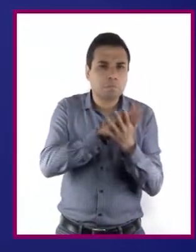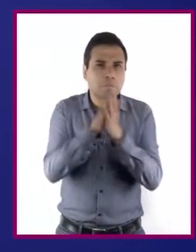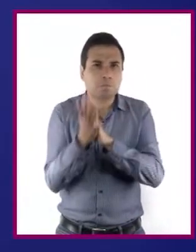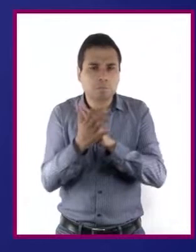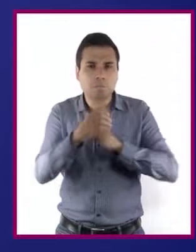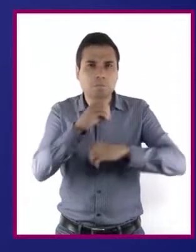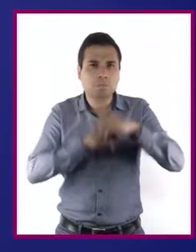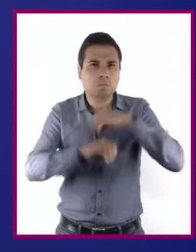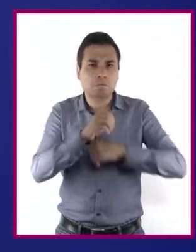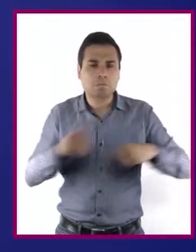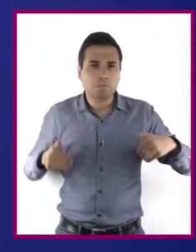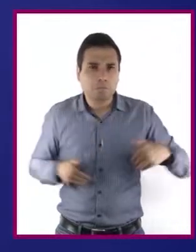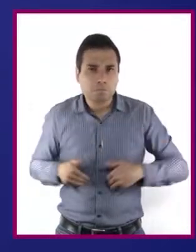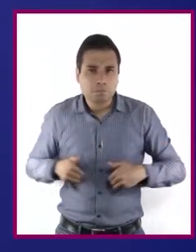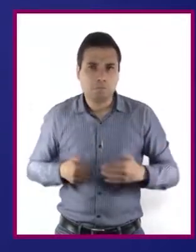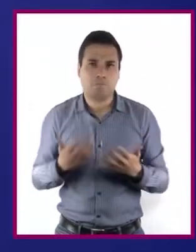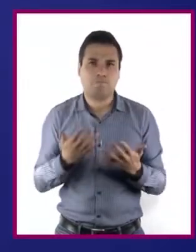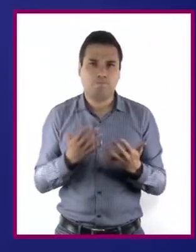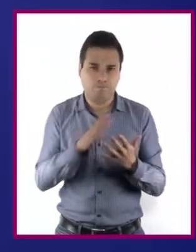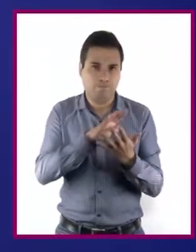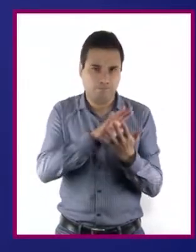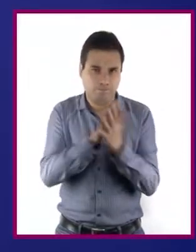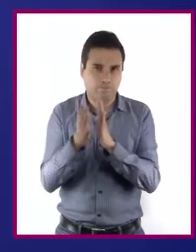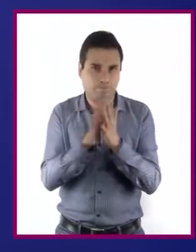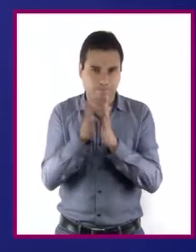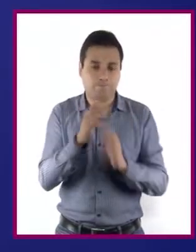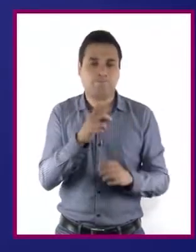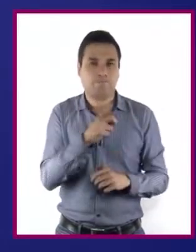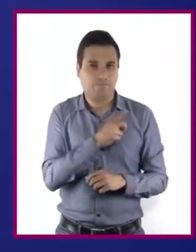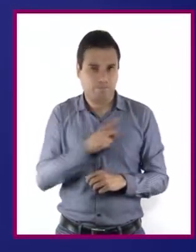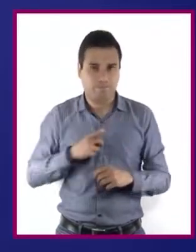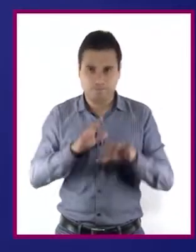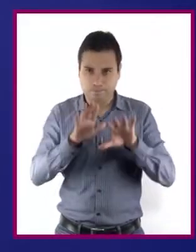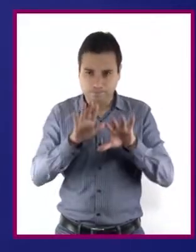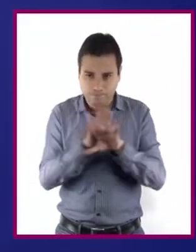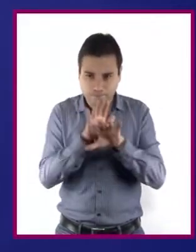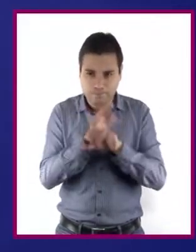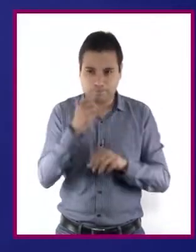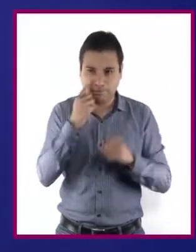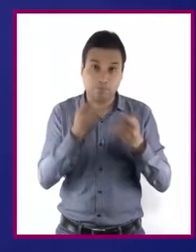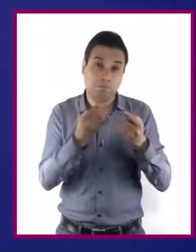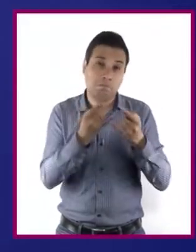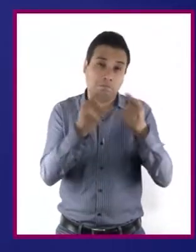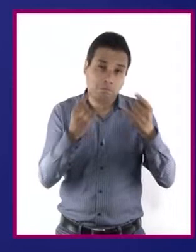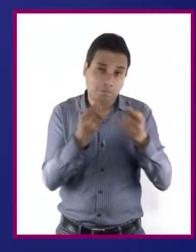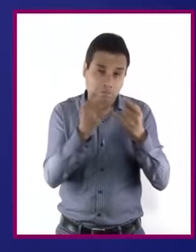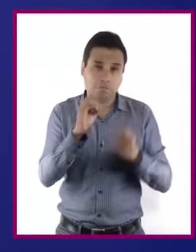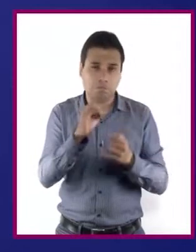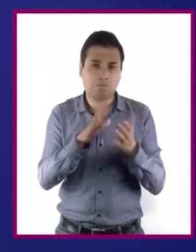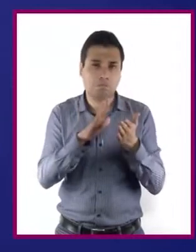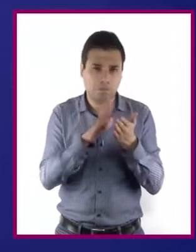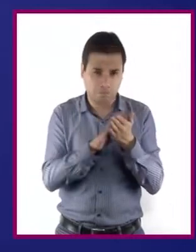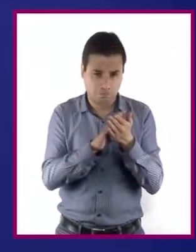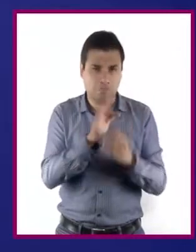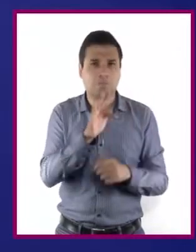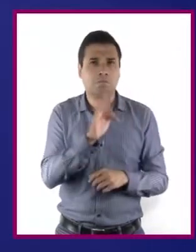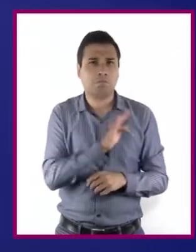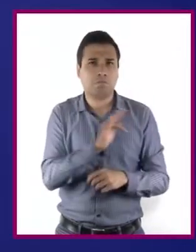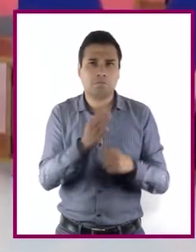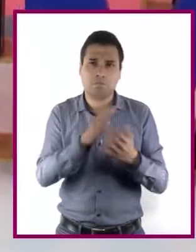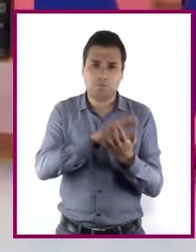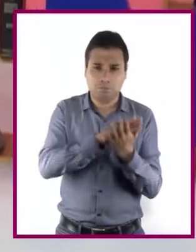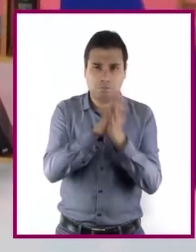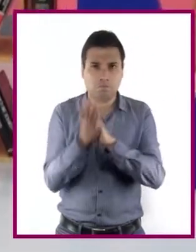para acoplarlos a un género distinto. Así, un cuento o una novela pueden adaptarse al teatro e incluso al cine y a la